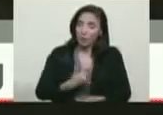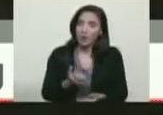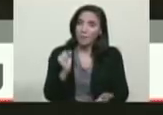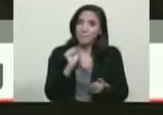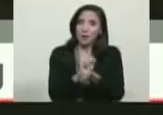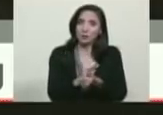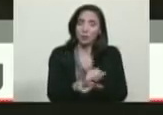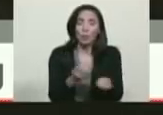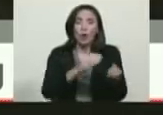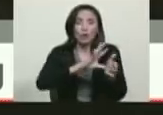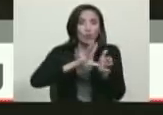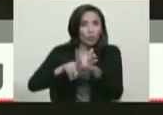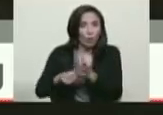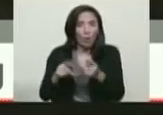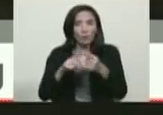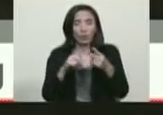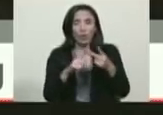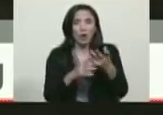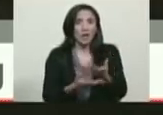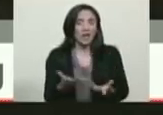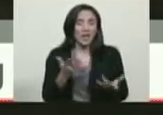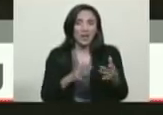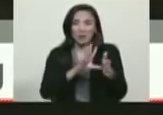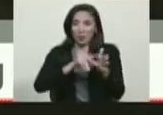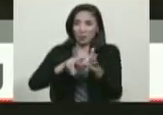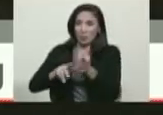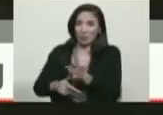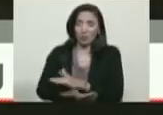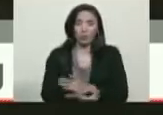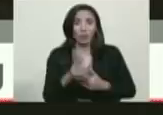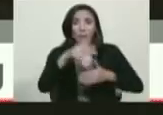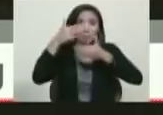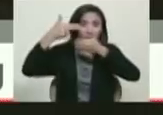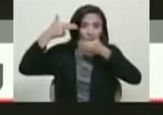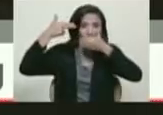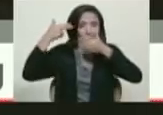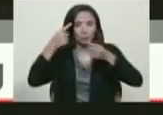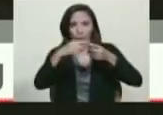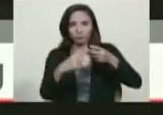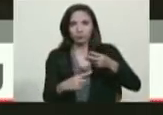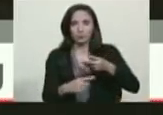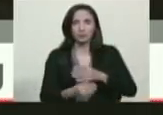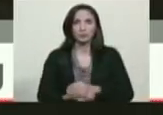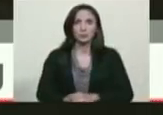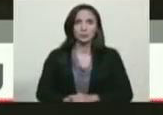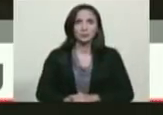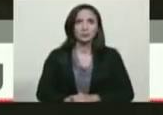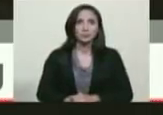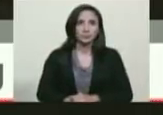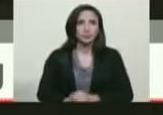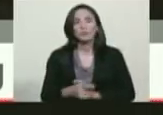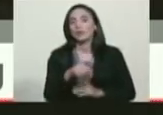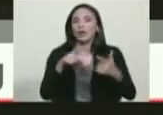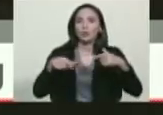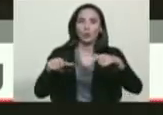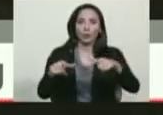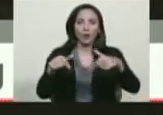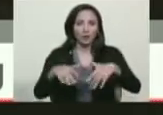a la corrupción, delincuencia organizada y terrorismo, entre otros. Esta sala